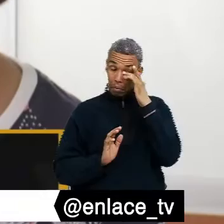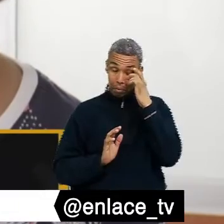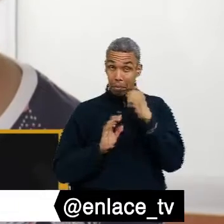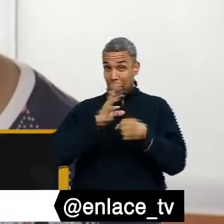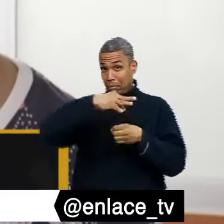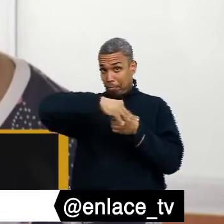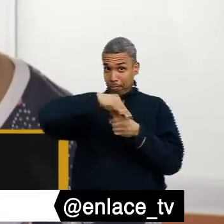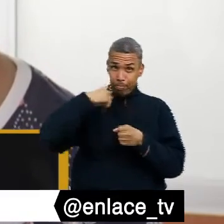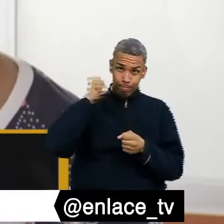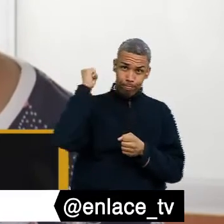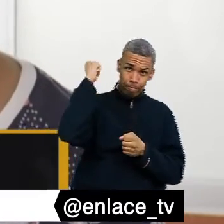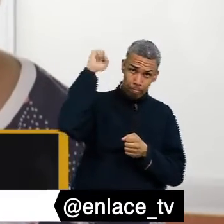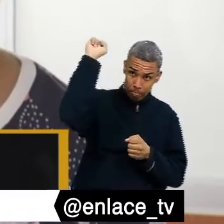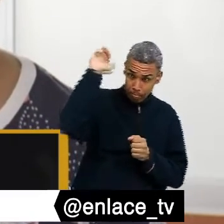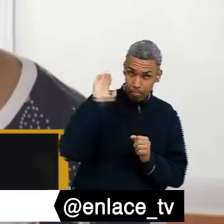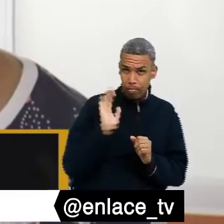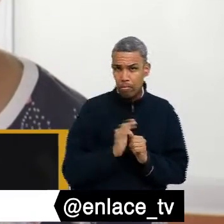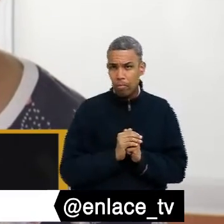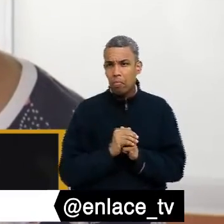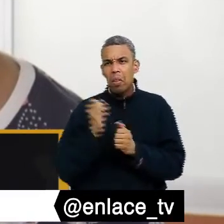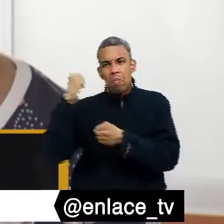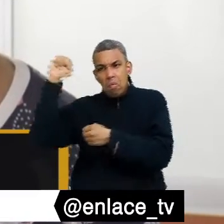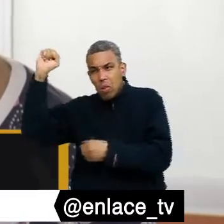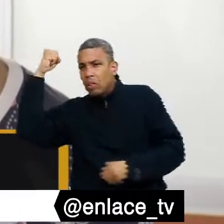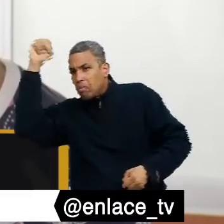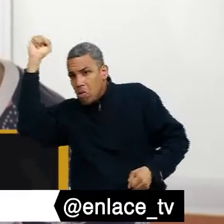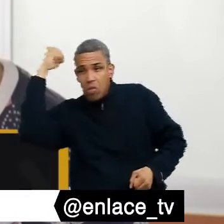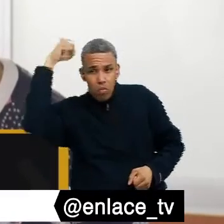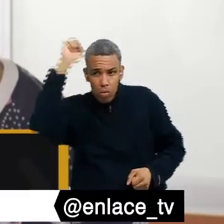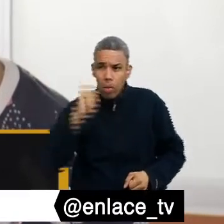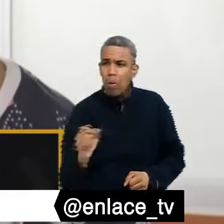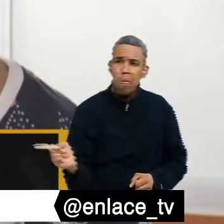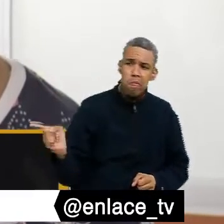pasado 1 de julio, pues algunos vienen